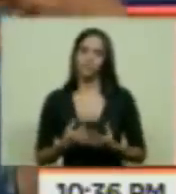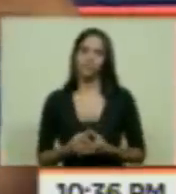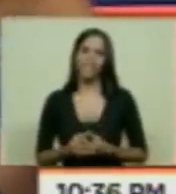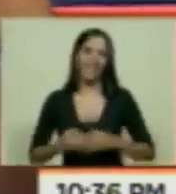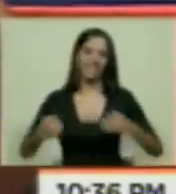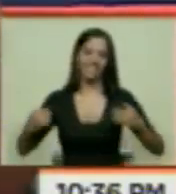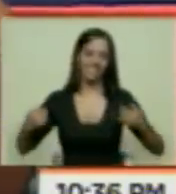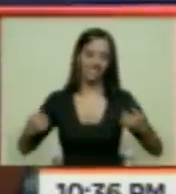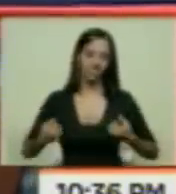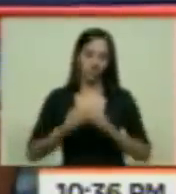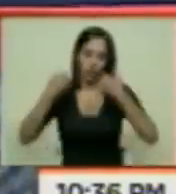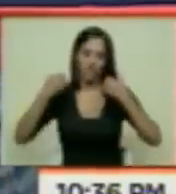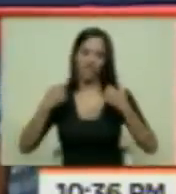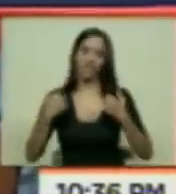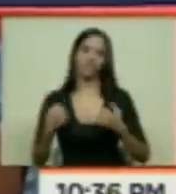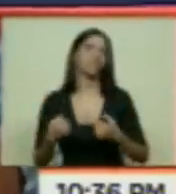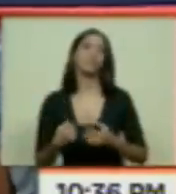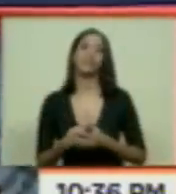Era ese choque.